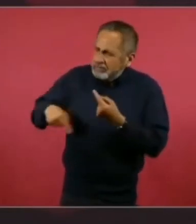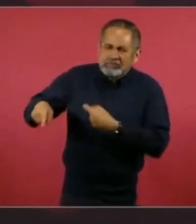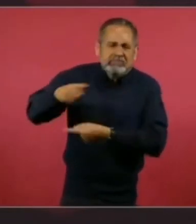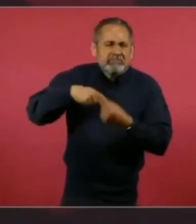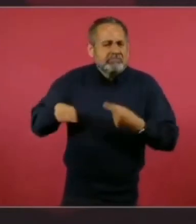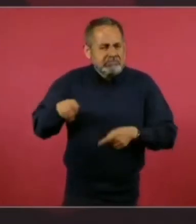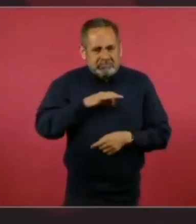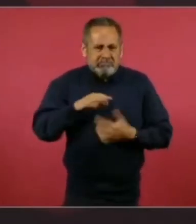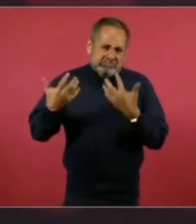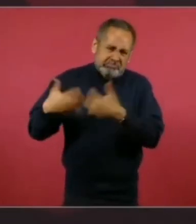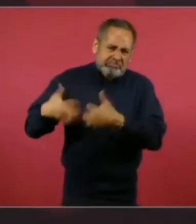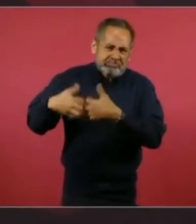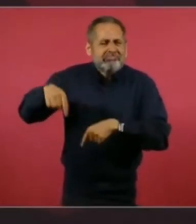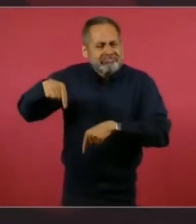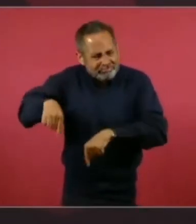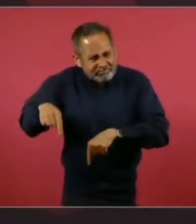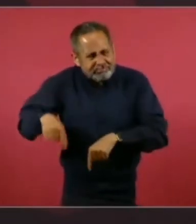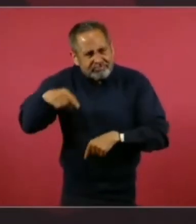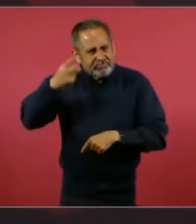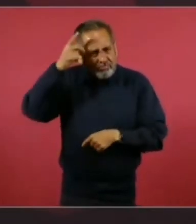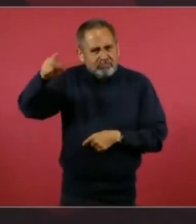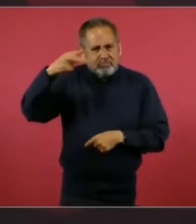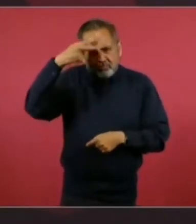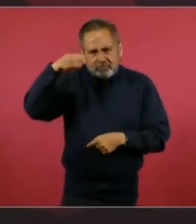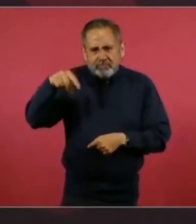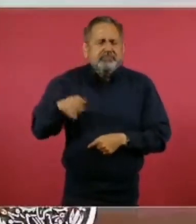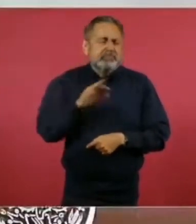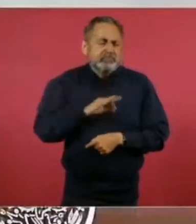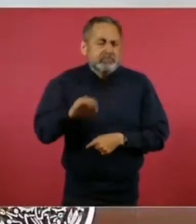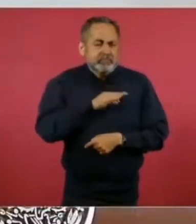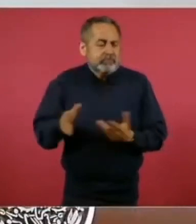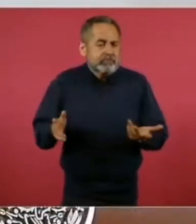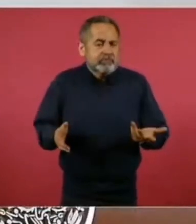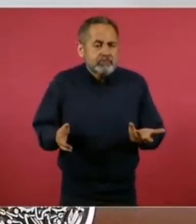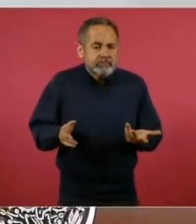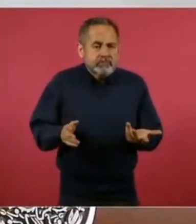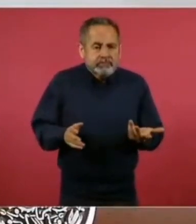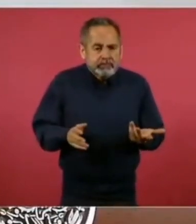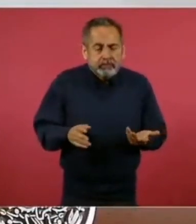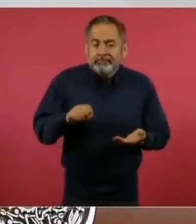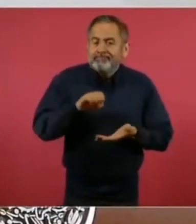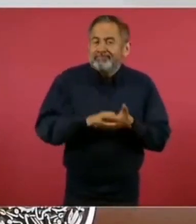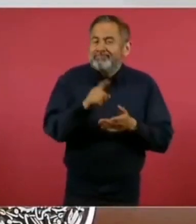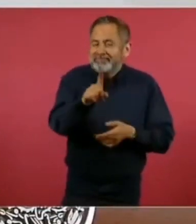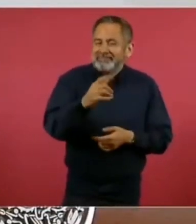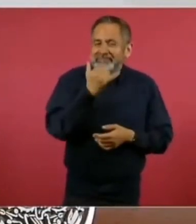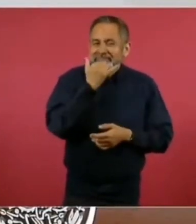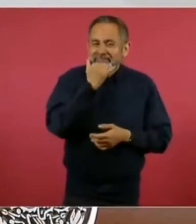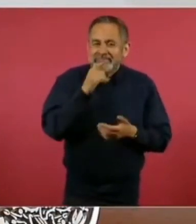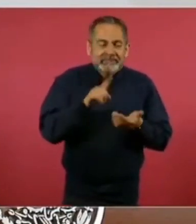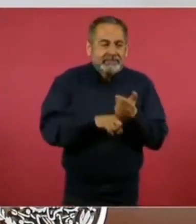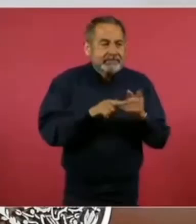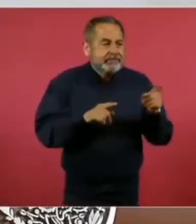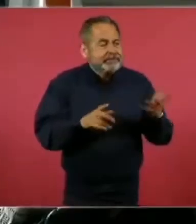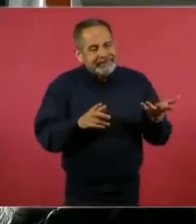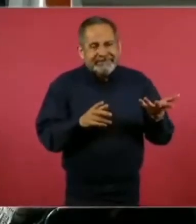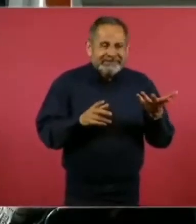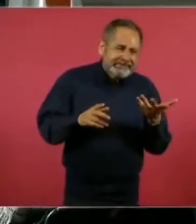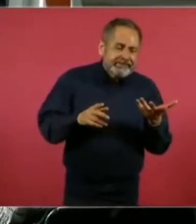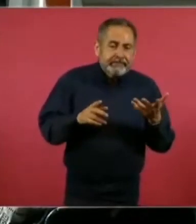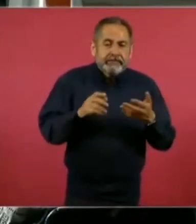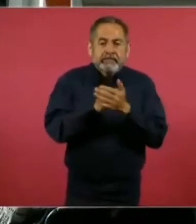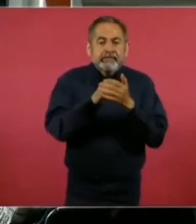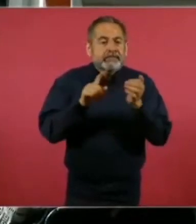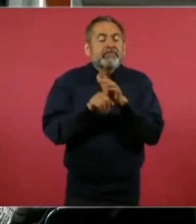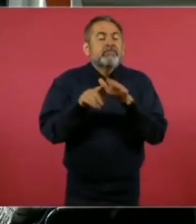Sobre todo tenemos una balanza muy desfavorable con relación a China.